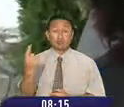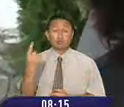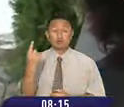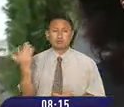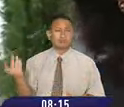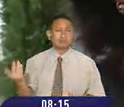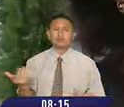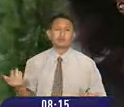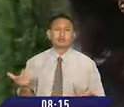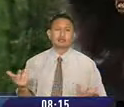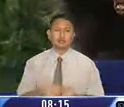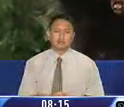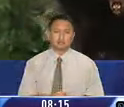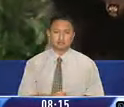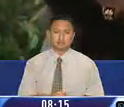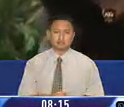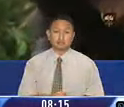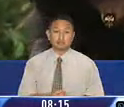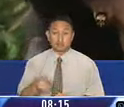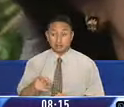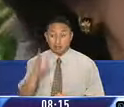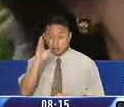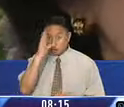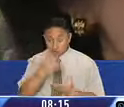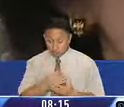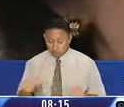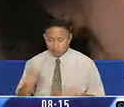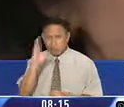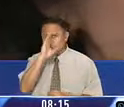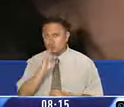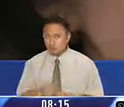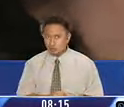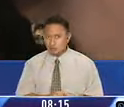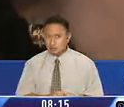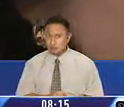está. Nunca ha desaparecido y